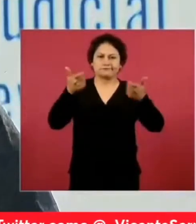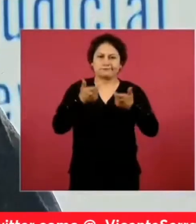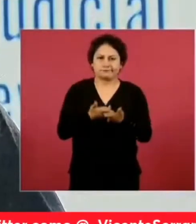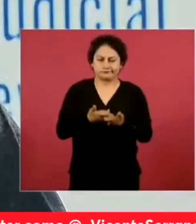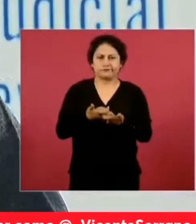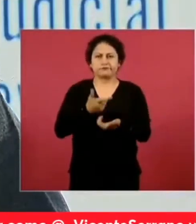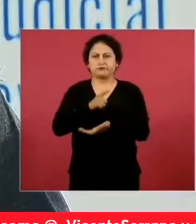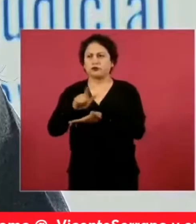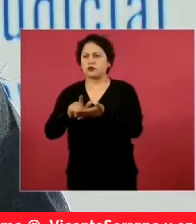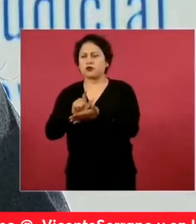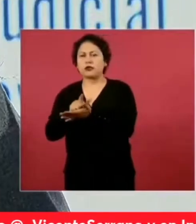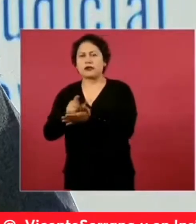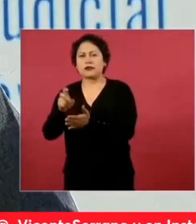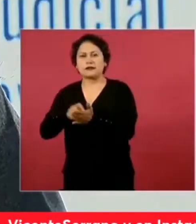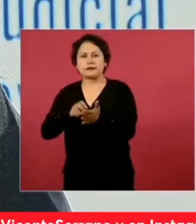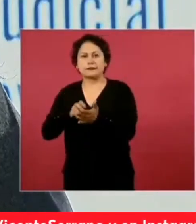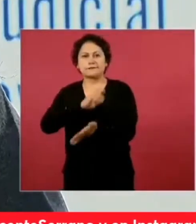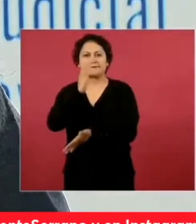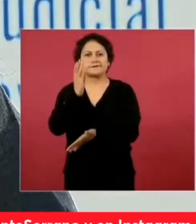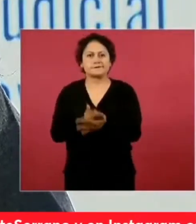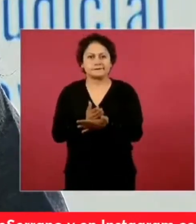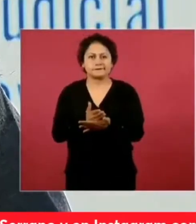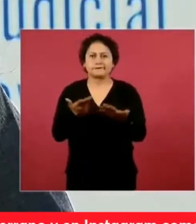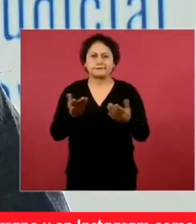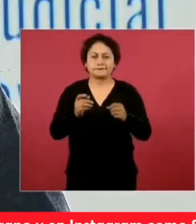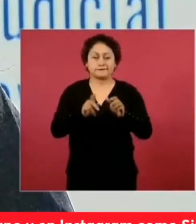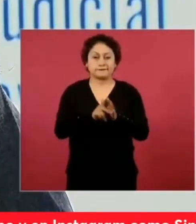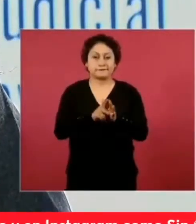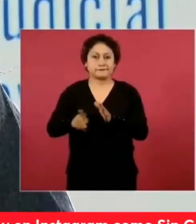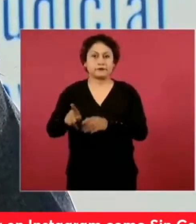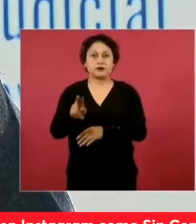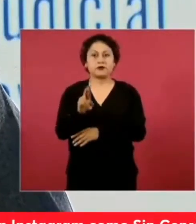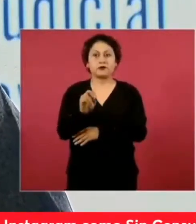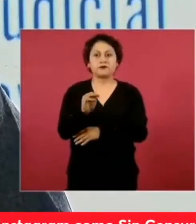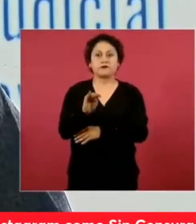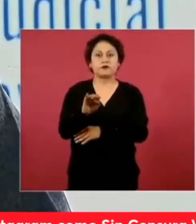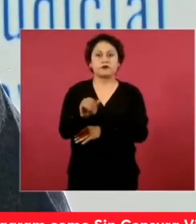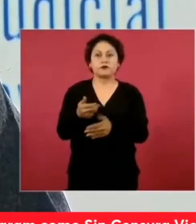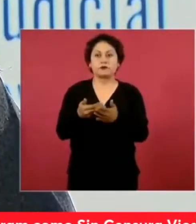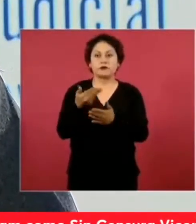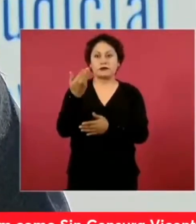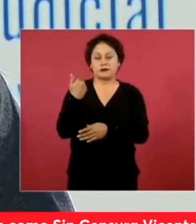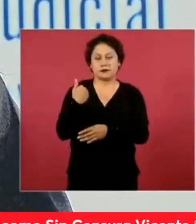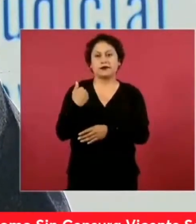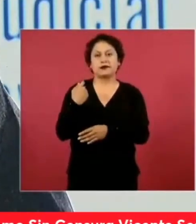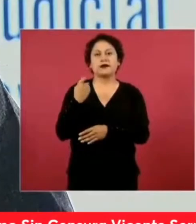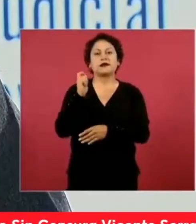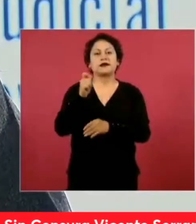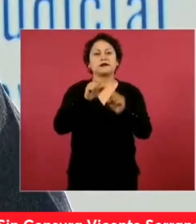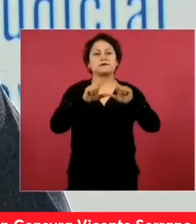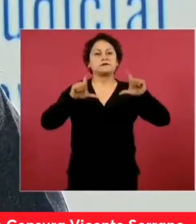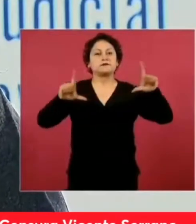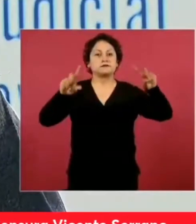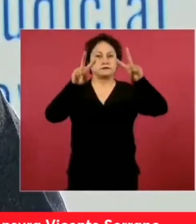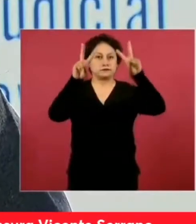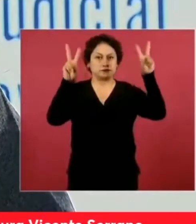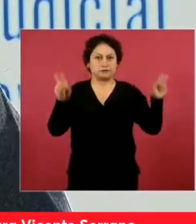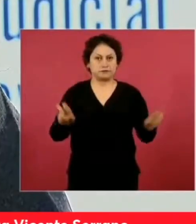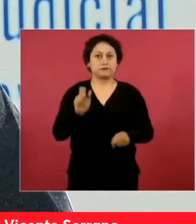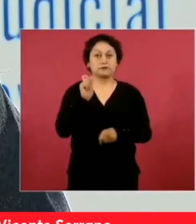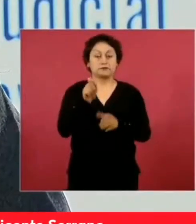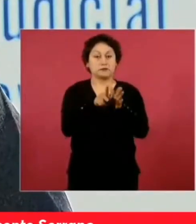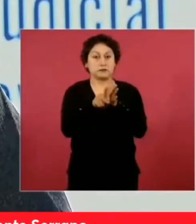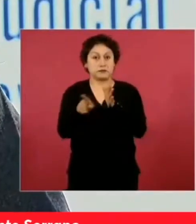judicial. Así titula el diario Reforma el 22 de agosto pasado una nota destacada. Según el diario, ante